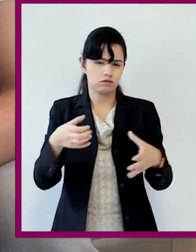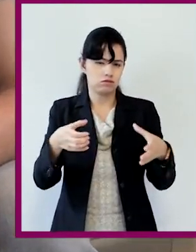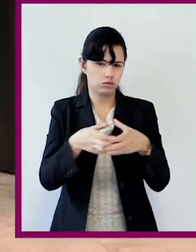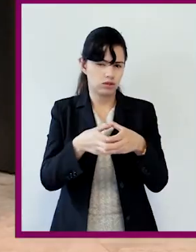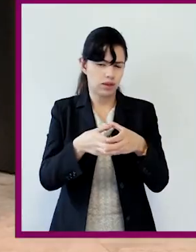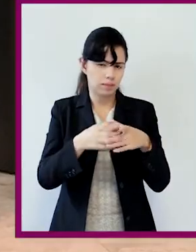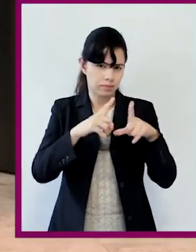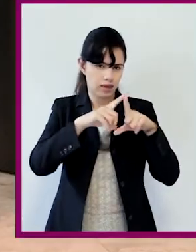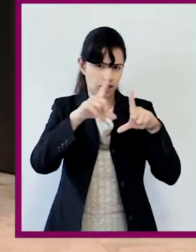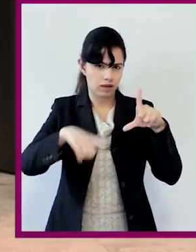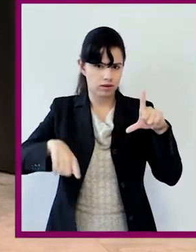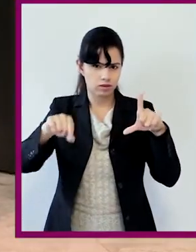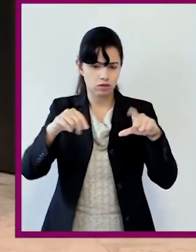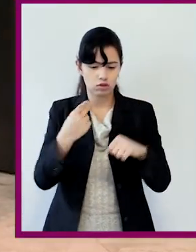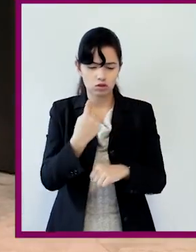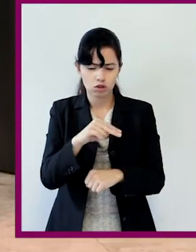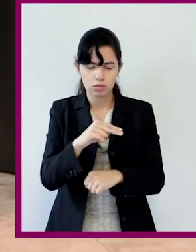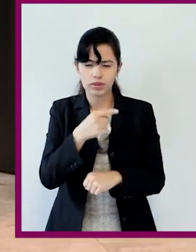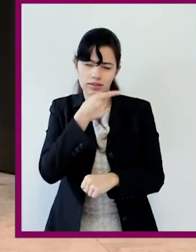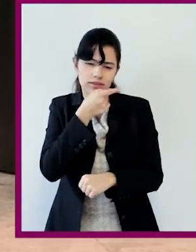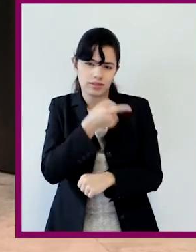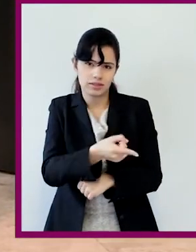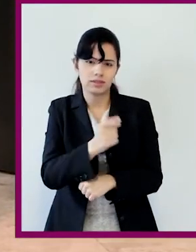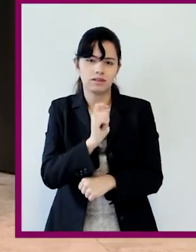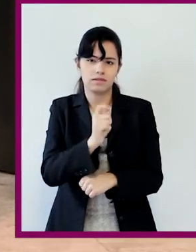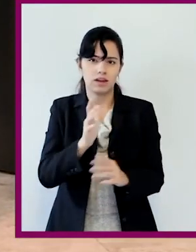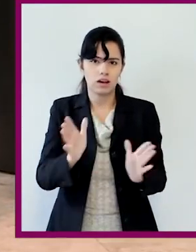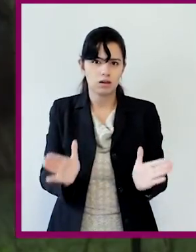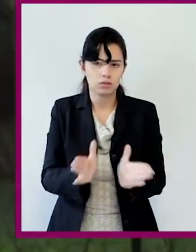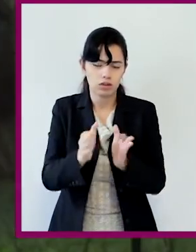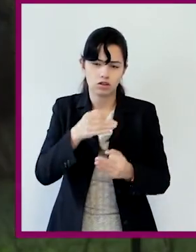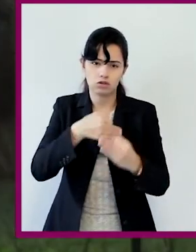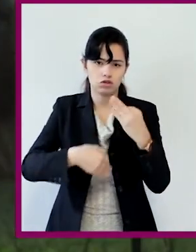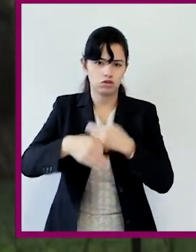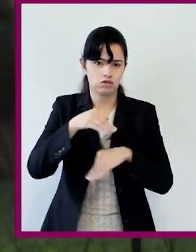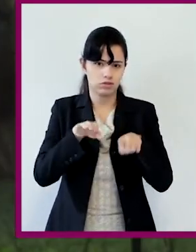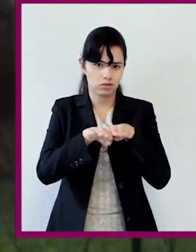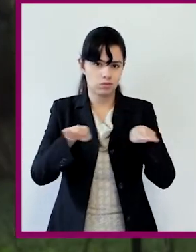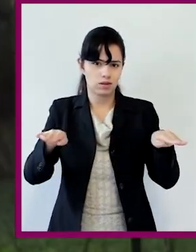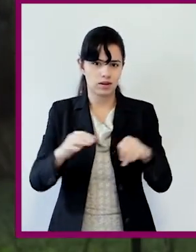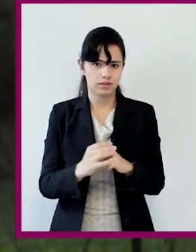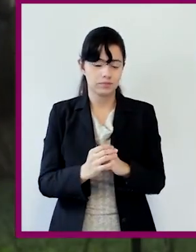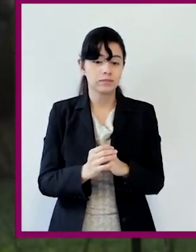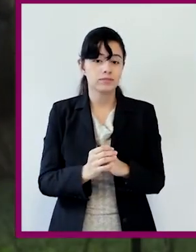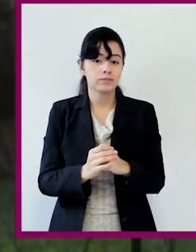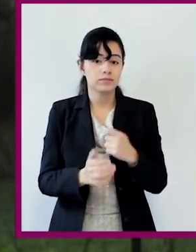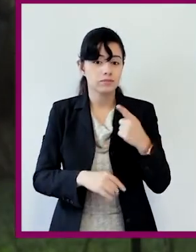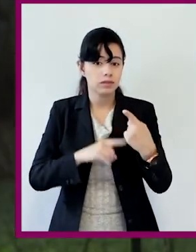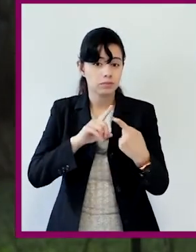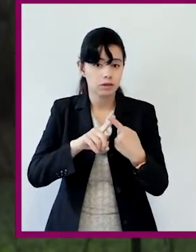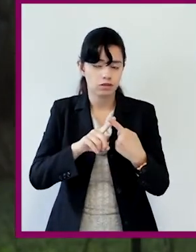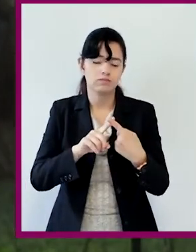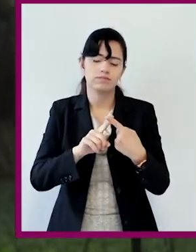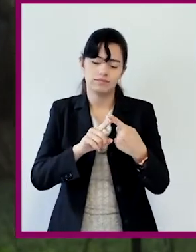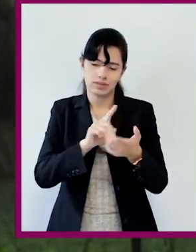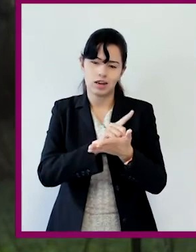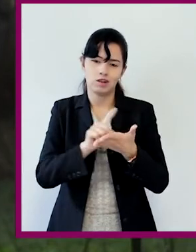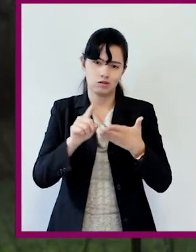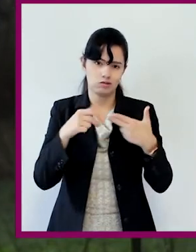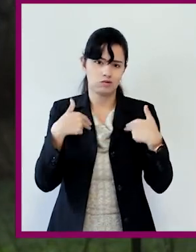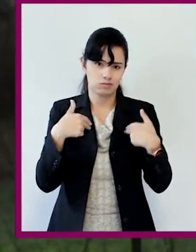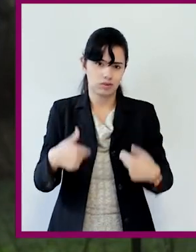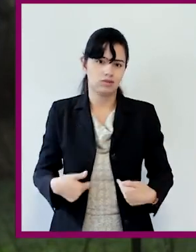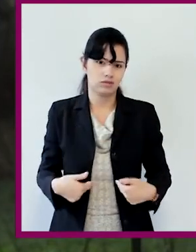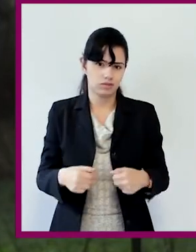Estado mexicano que, como su nombre lo dice, se encarga de promover el derecho a la igualdad, precisamente el primero de